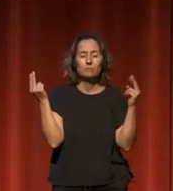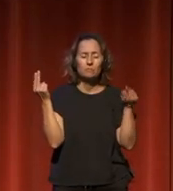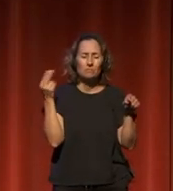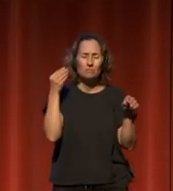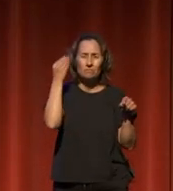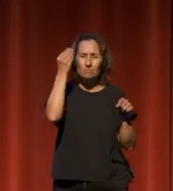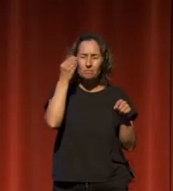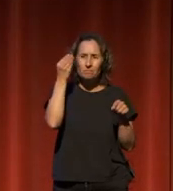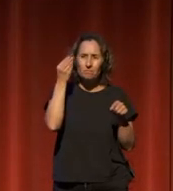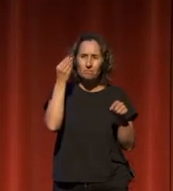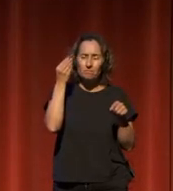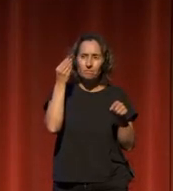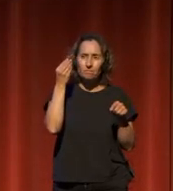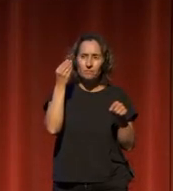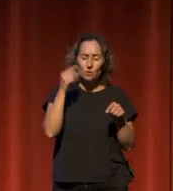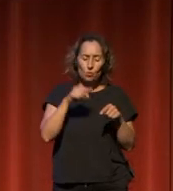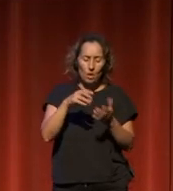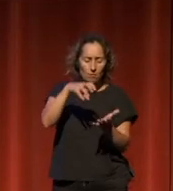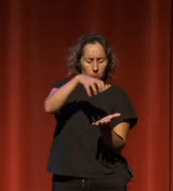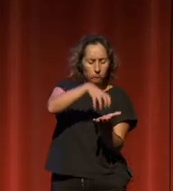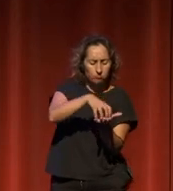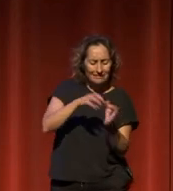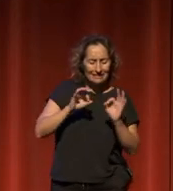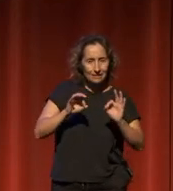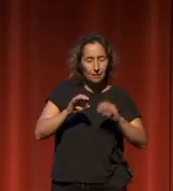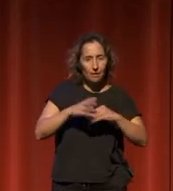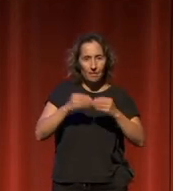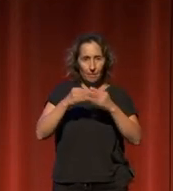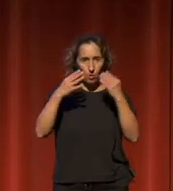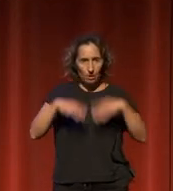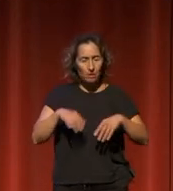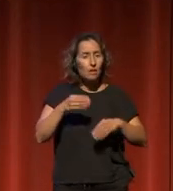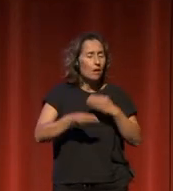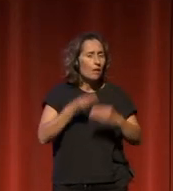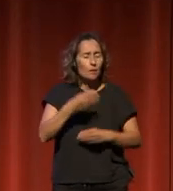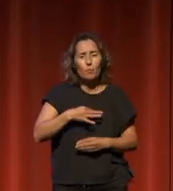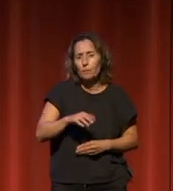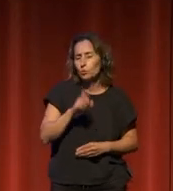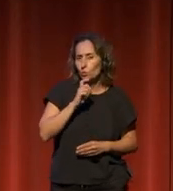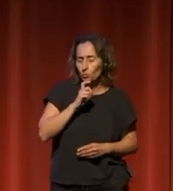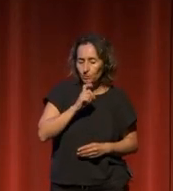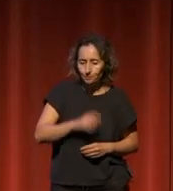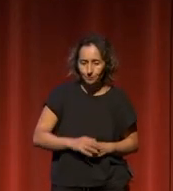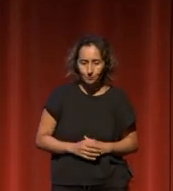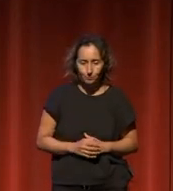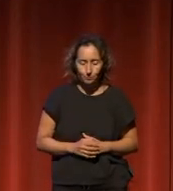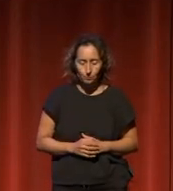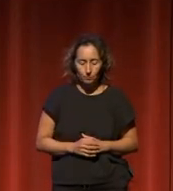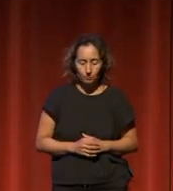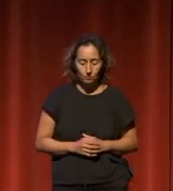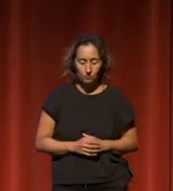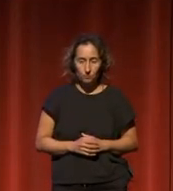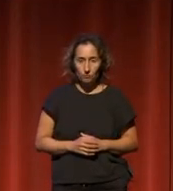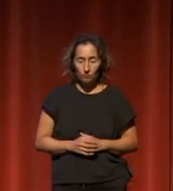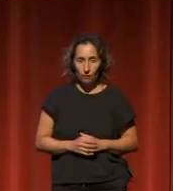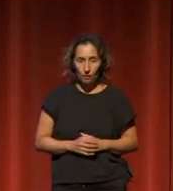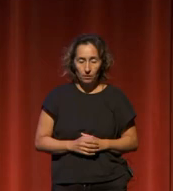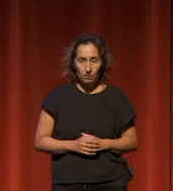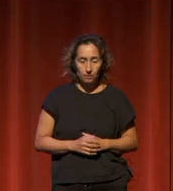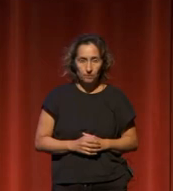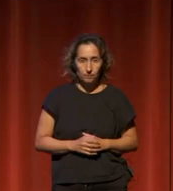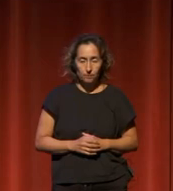un centro para la democracia y cómo lo podemos hacer Bueno pues importante invertir